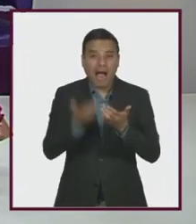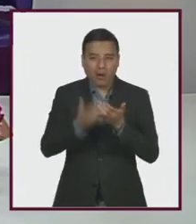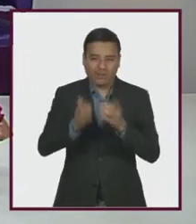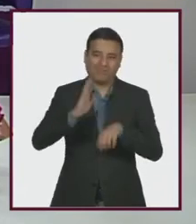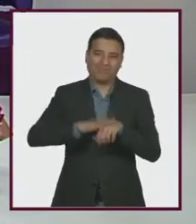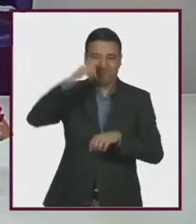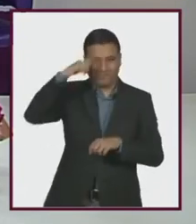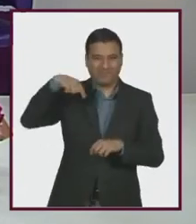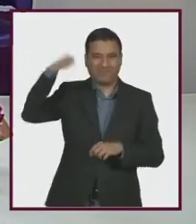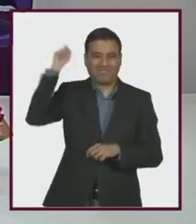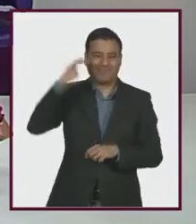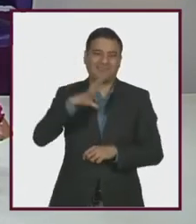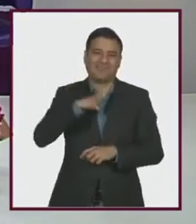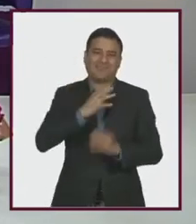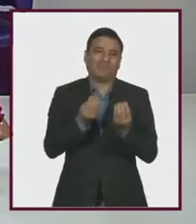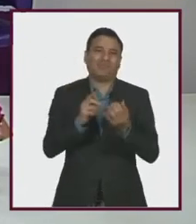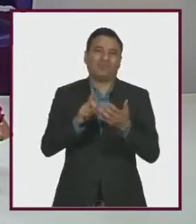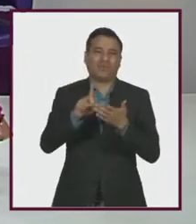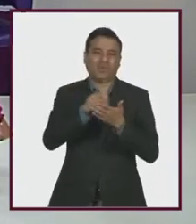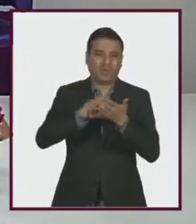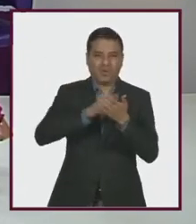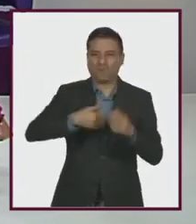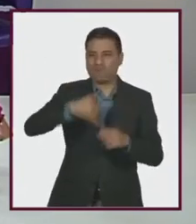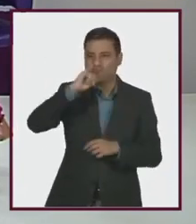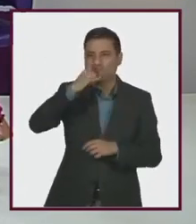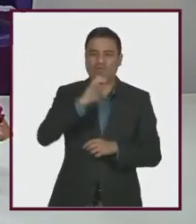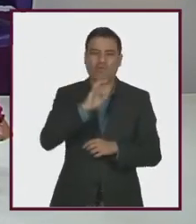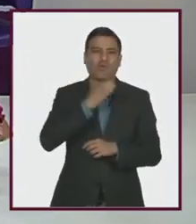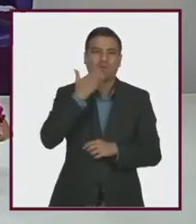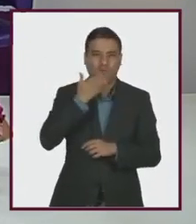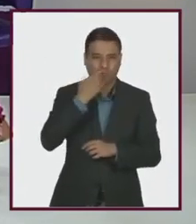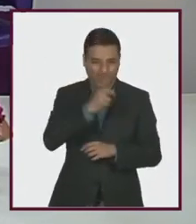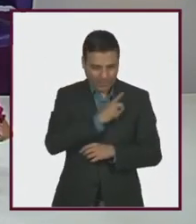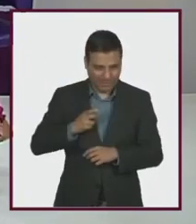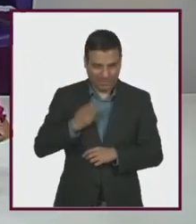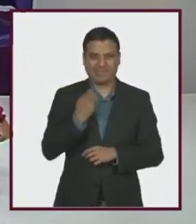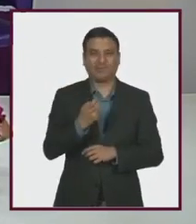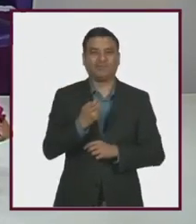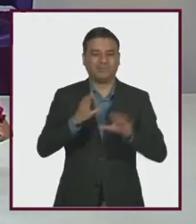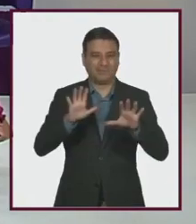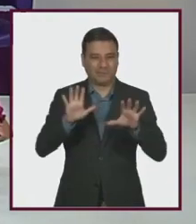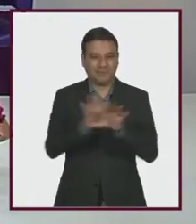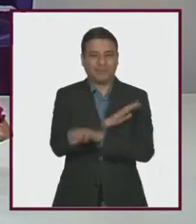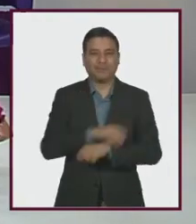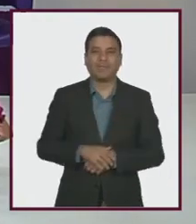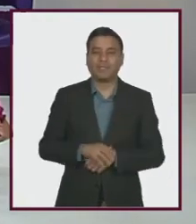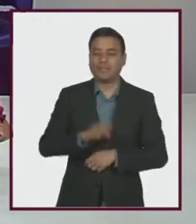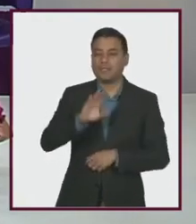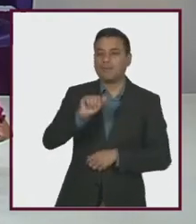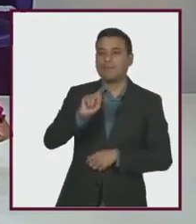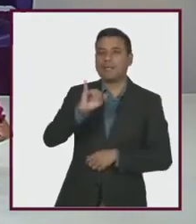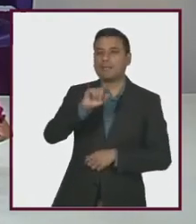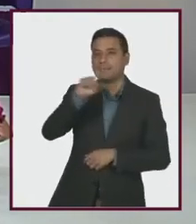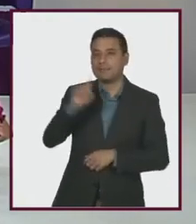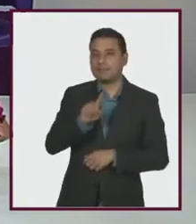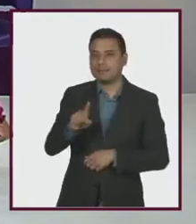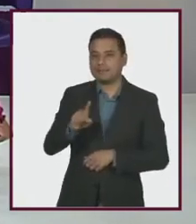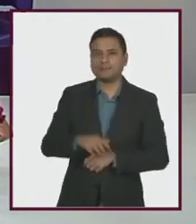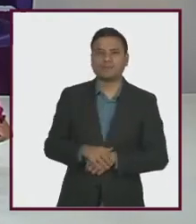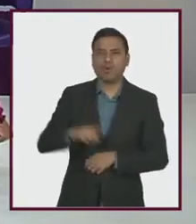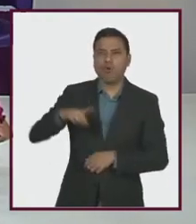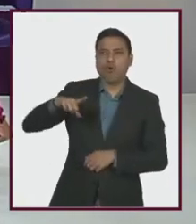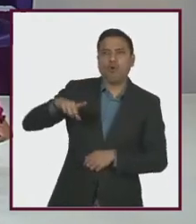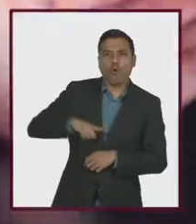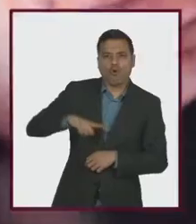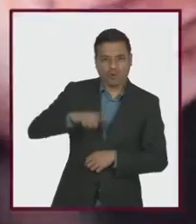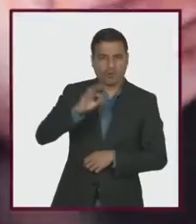acceso probablemente, pero es algo que tenemos que ir cambiando. Beatriz DF, ¿el papel del Estado a través de los medios podría